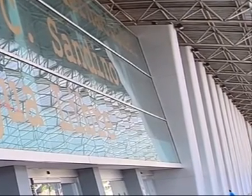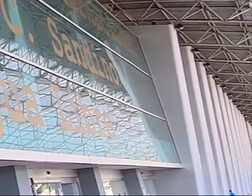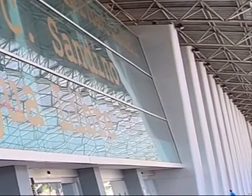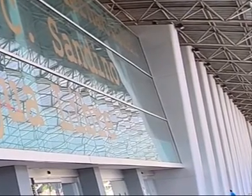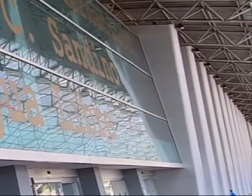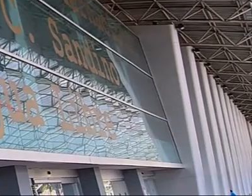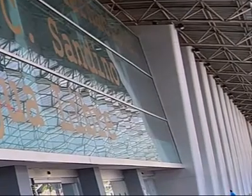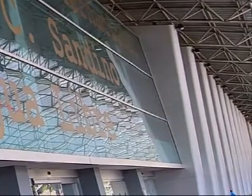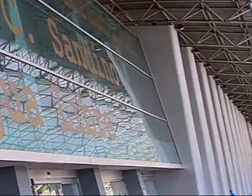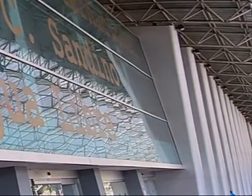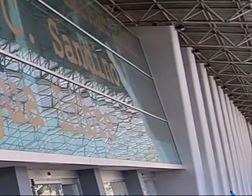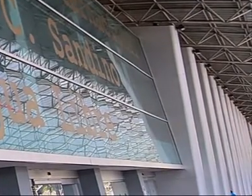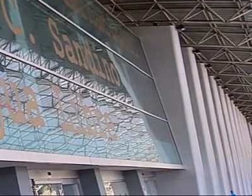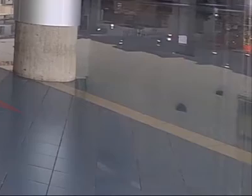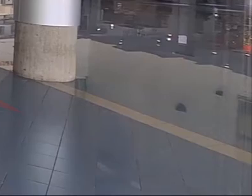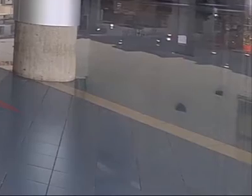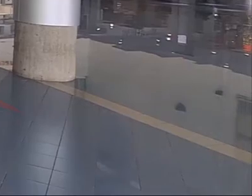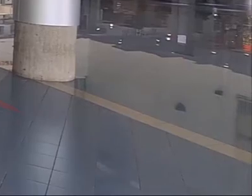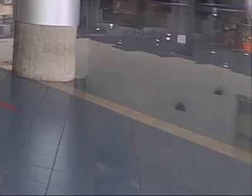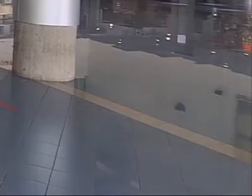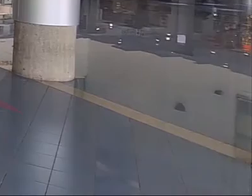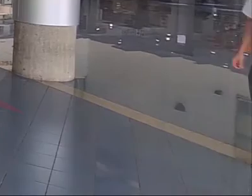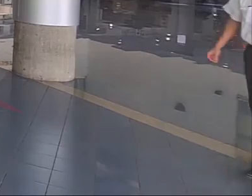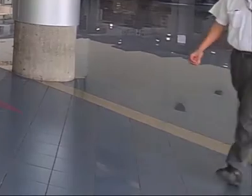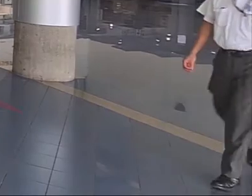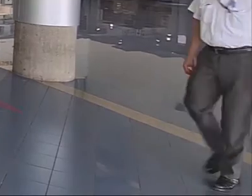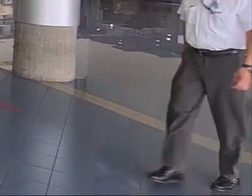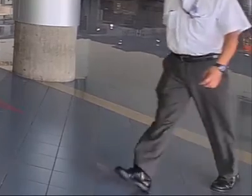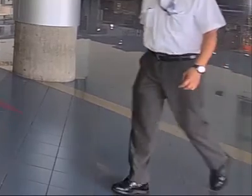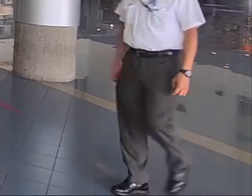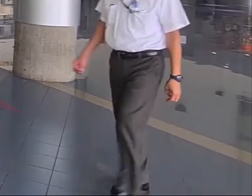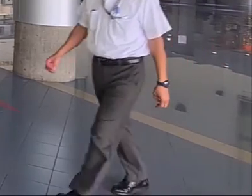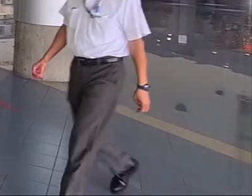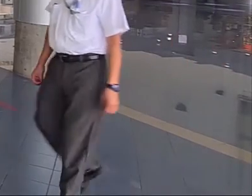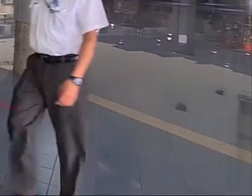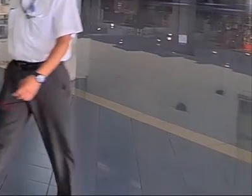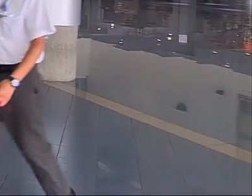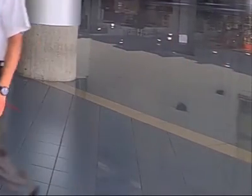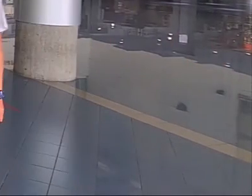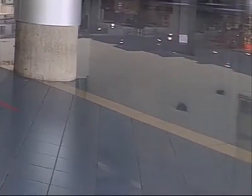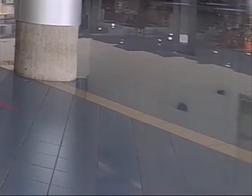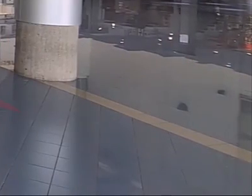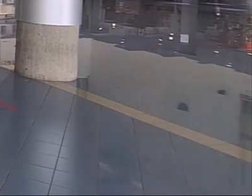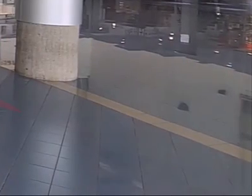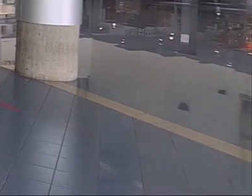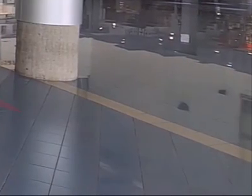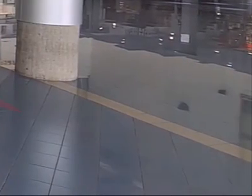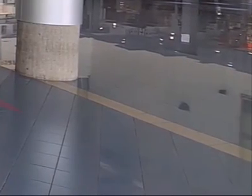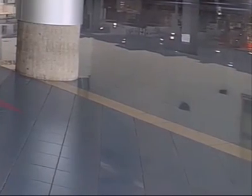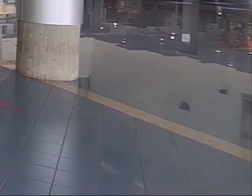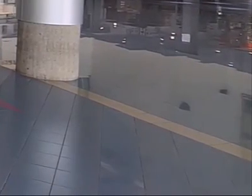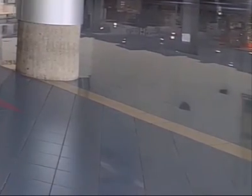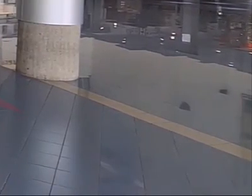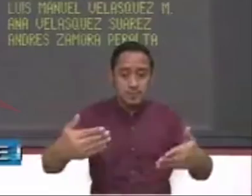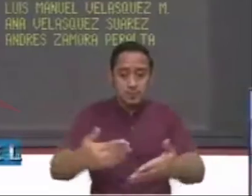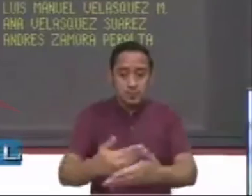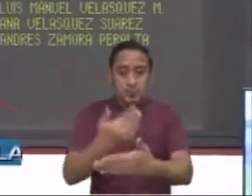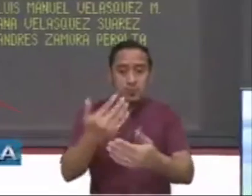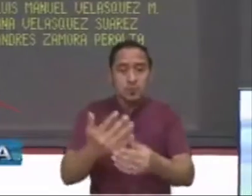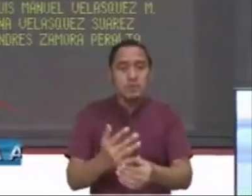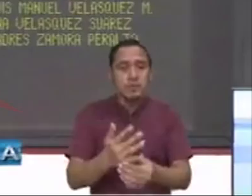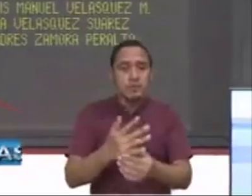generales serán nombrados por el presidente de la República. En ese sentido, se hace necesario modernizar